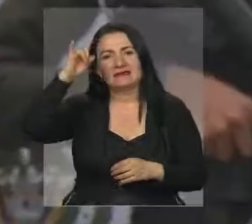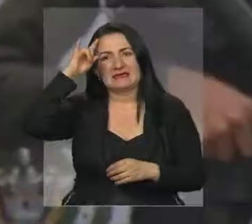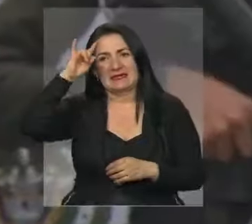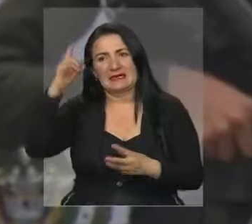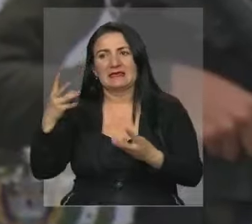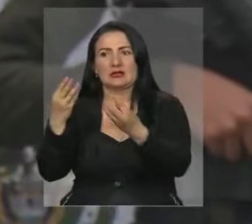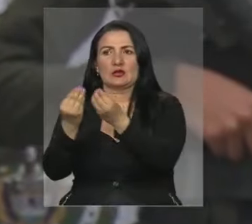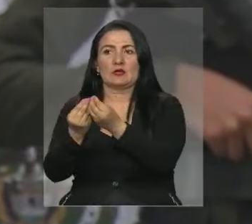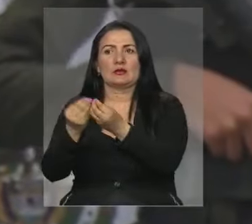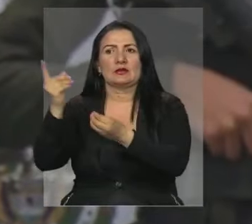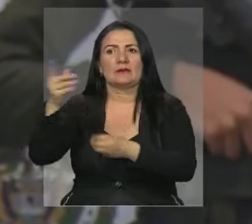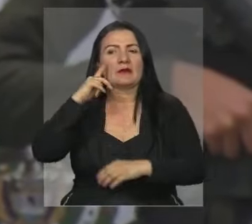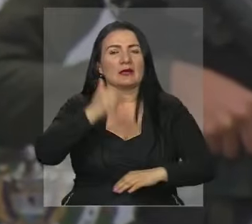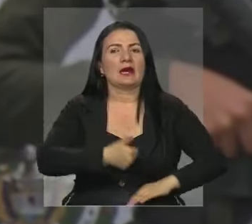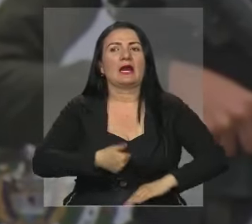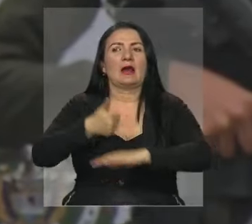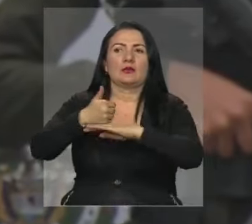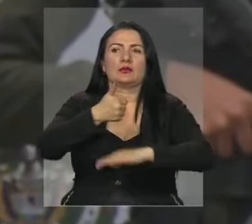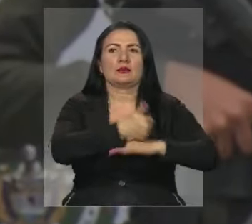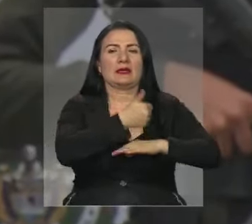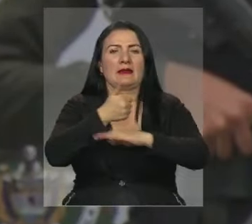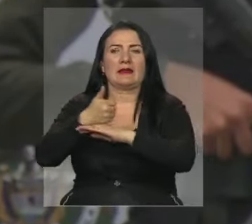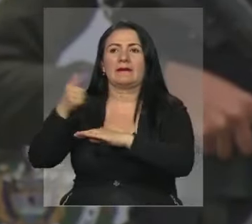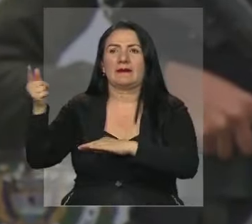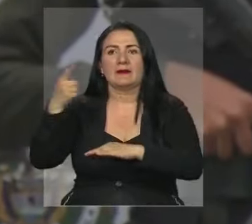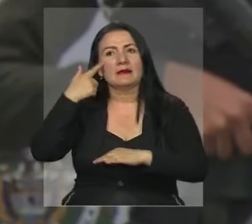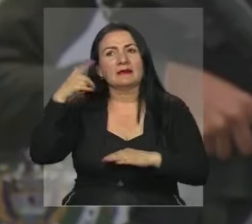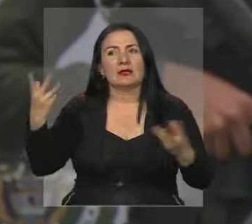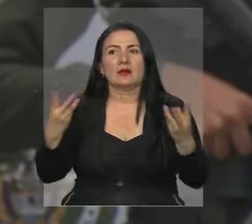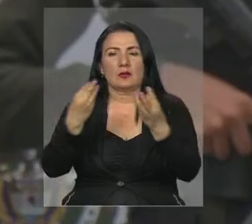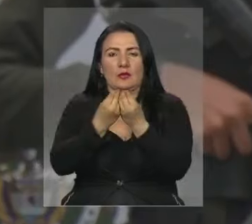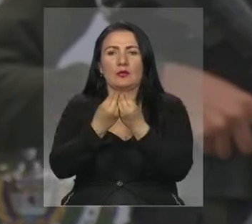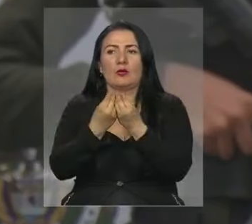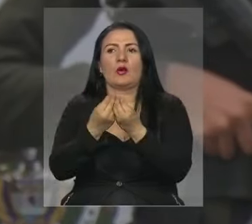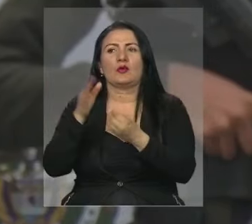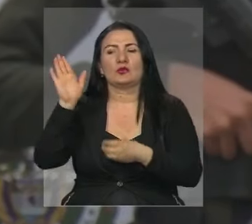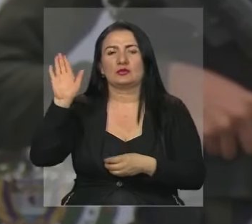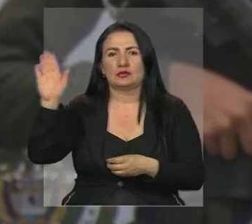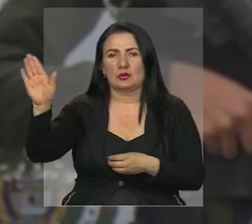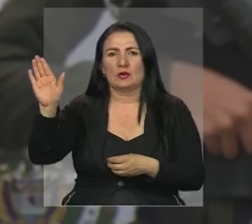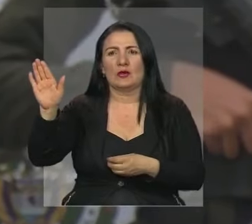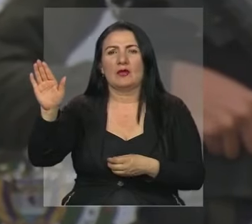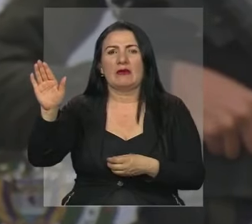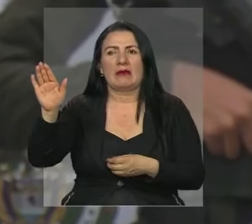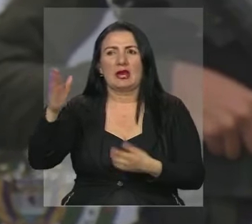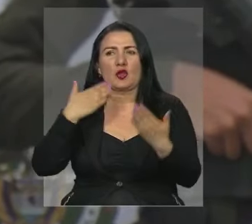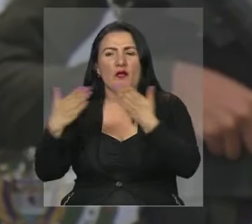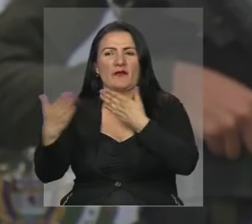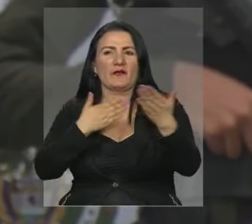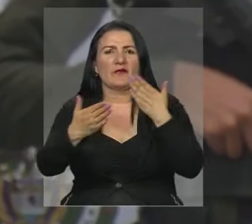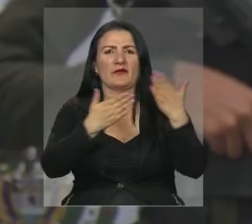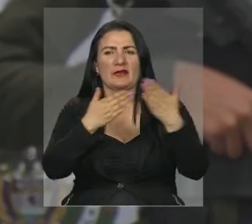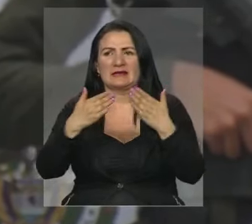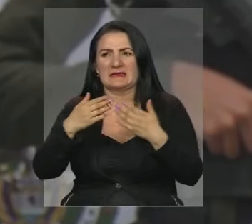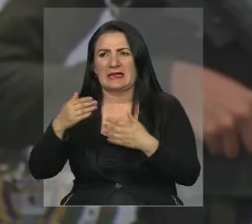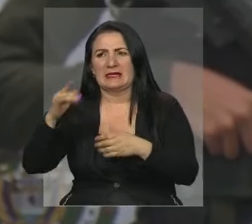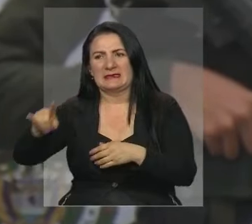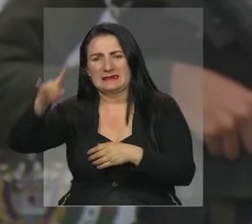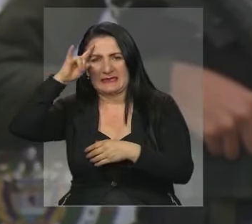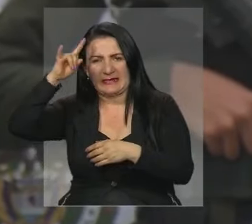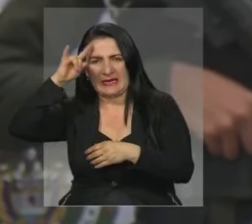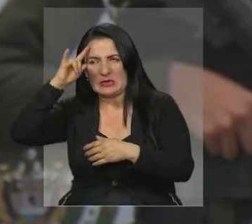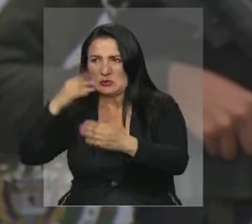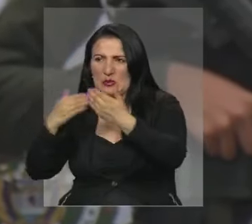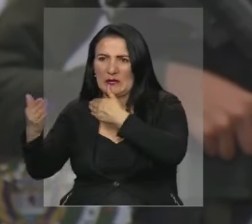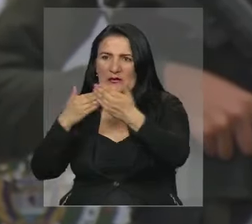informaciones que tienen las autoridades, es parte de esta organización y se ganó la confianza de alias Satanás